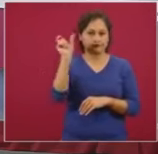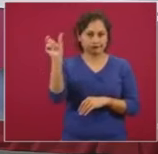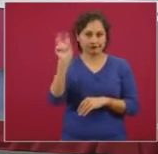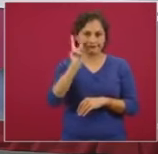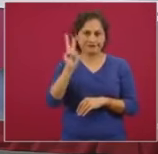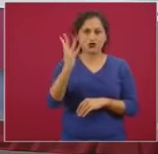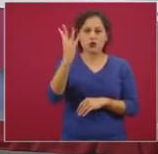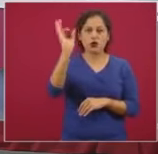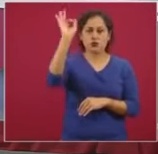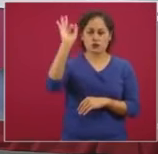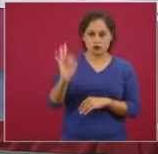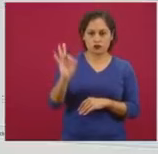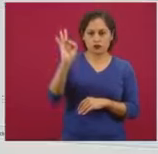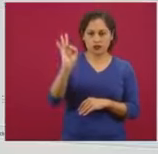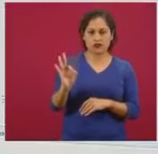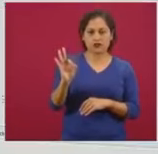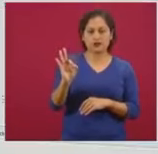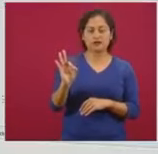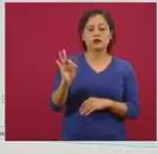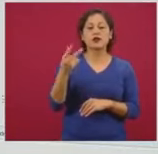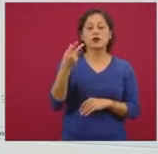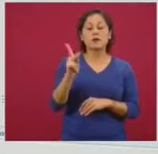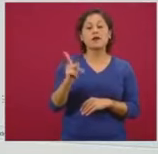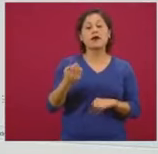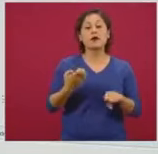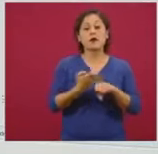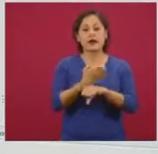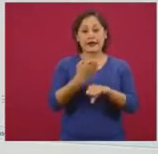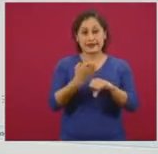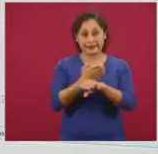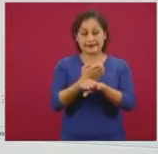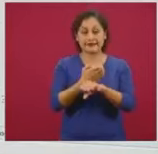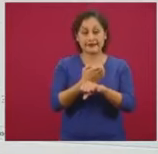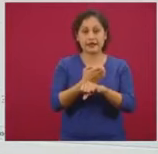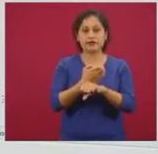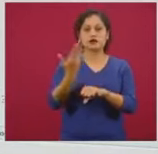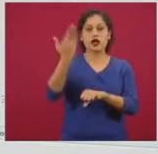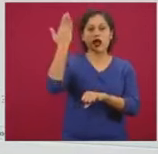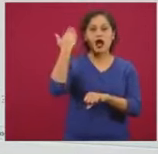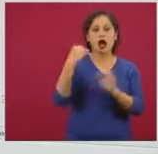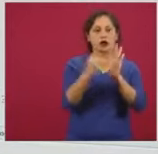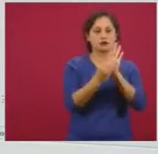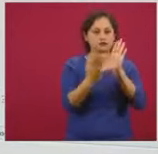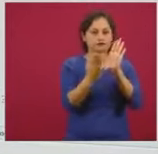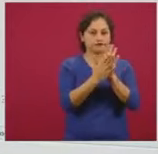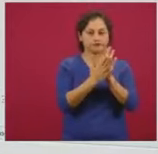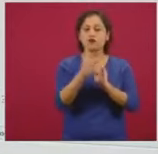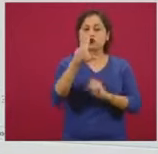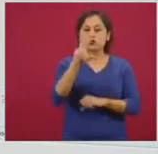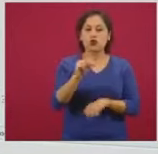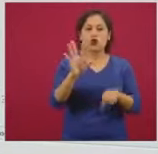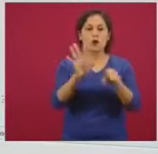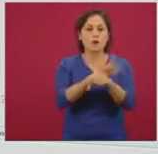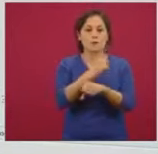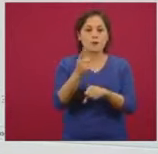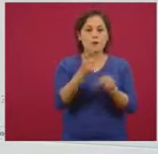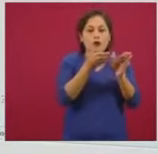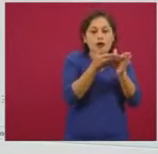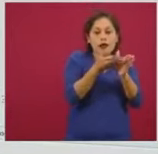también había sido de los estados que nos había, que no incluimos en la primera estimación, principalmente porque en los primeros